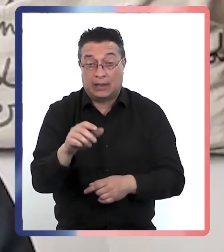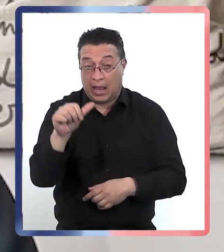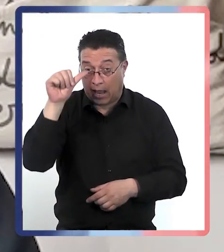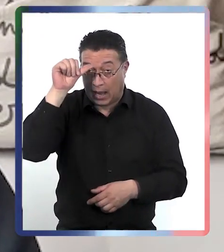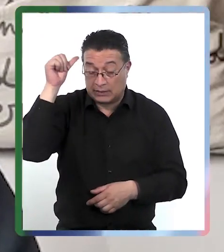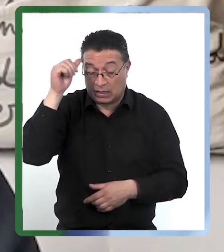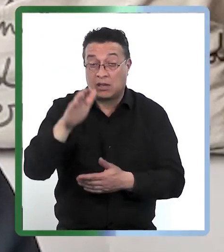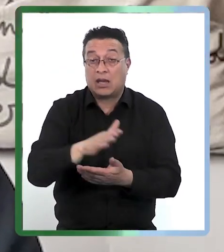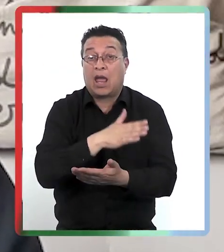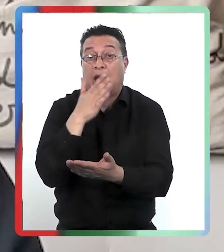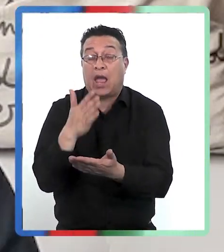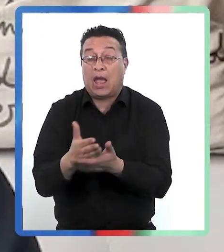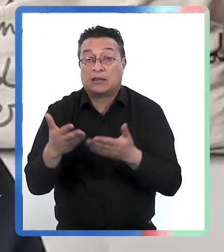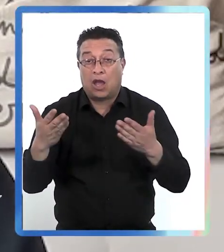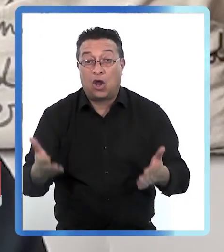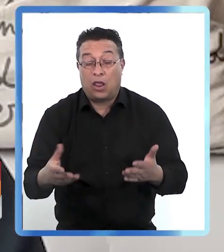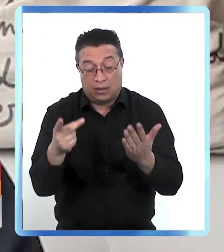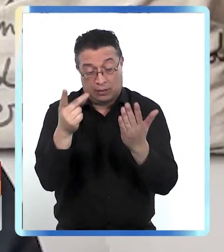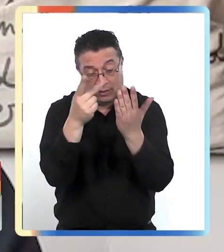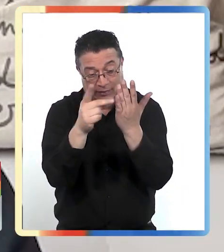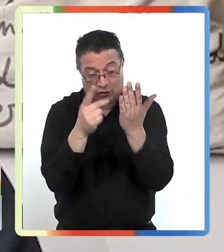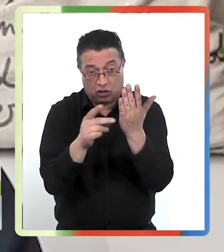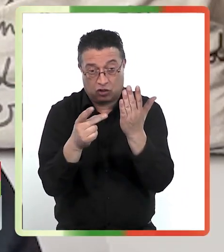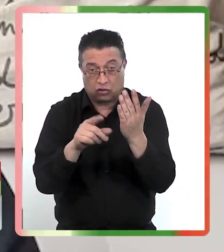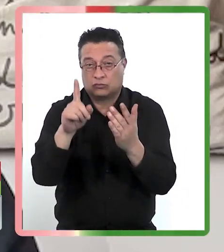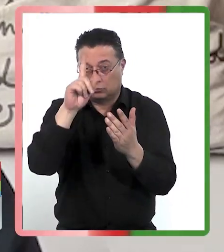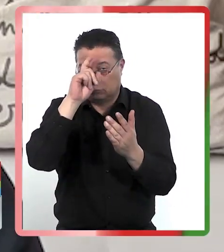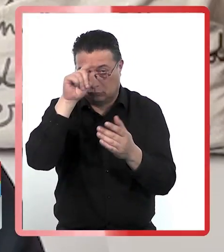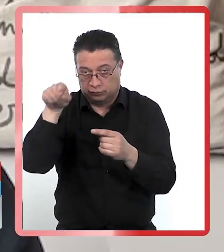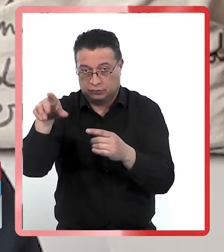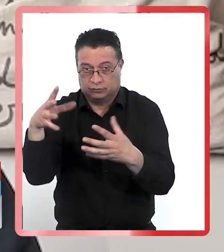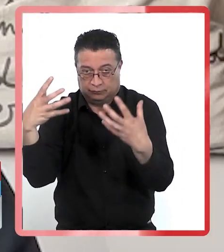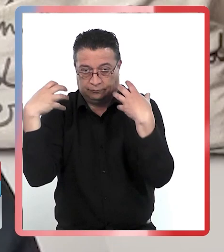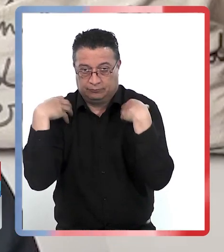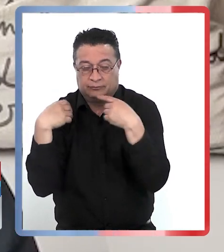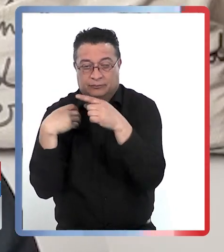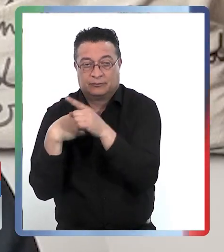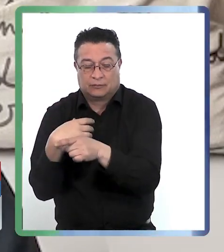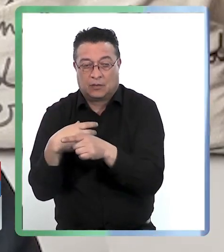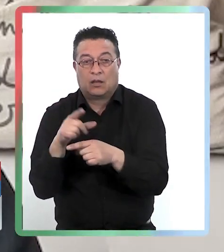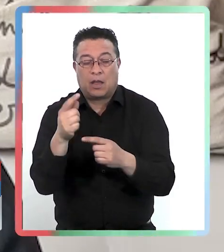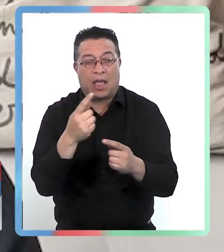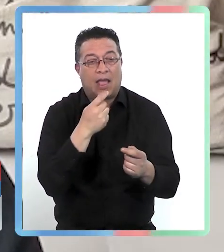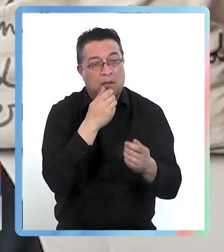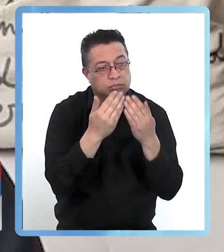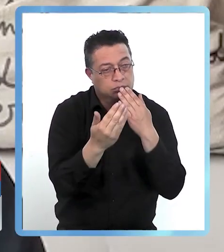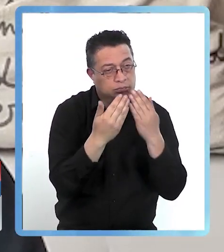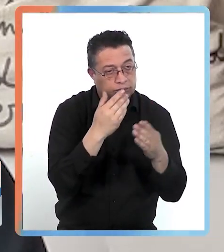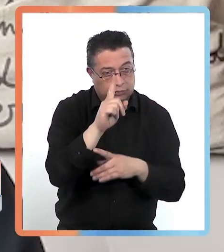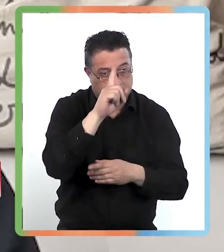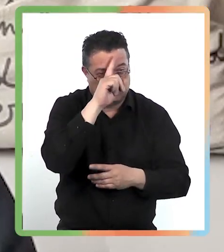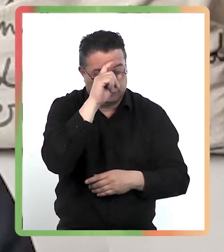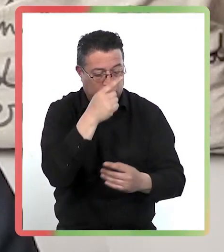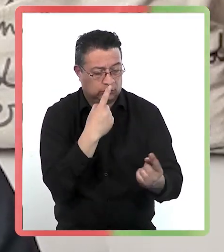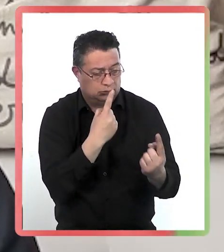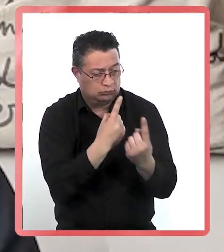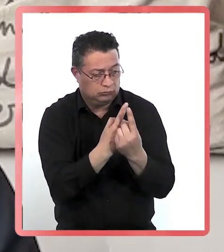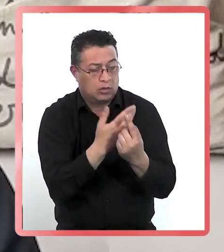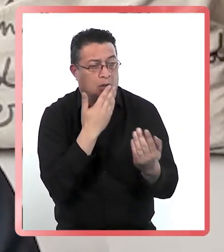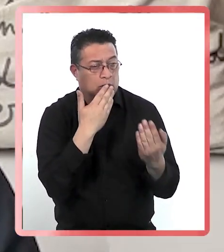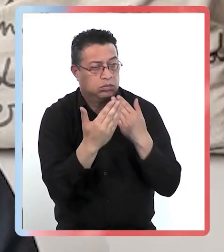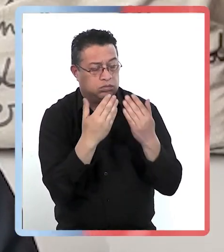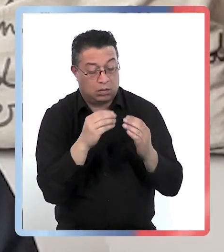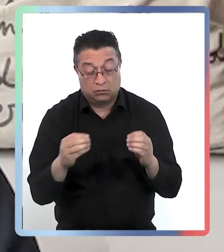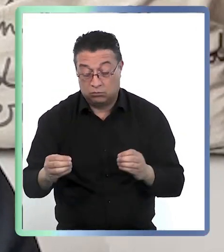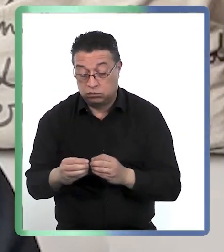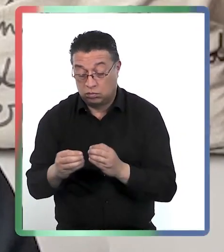hasta el día de hoy, la demencia por Alzheimer es un diagnóstico clínico, ¿ya? Es decir, se hace con una entrevista clínica y muchas